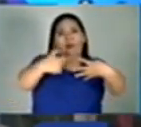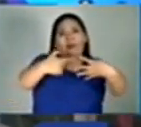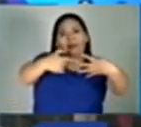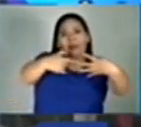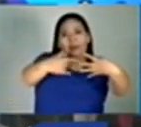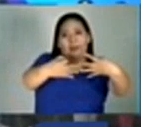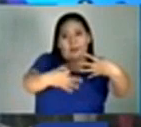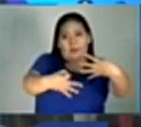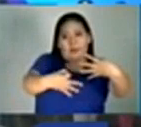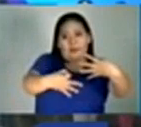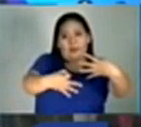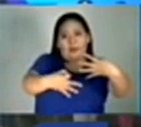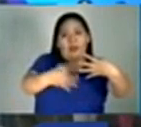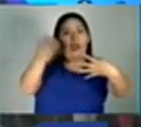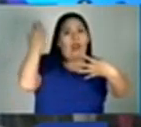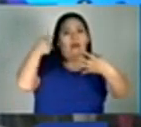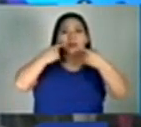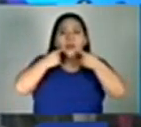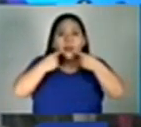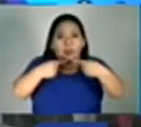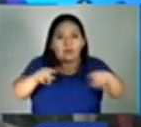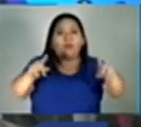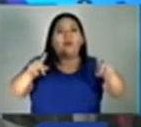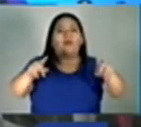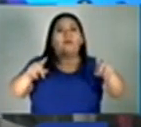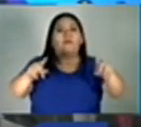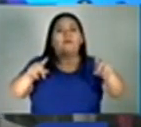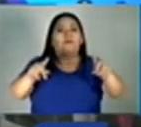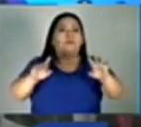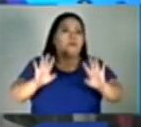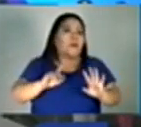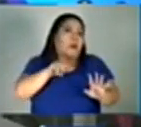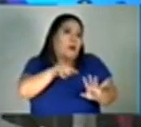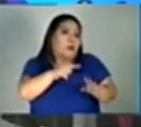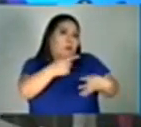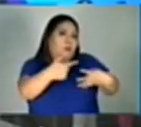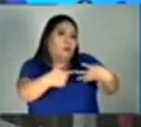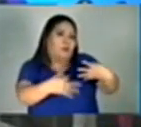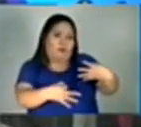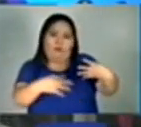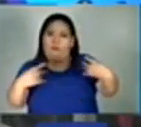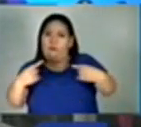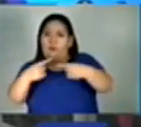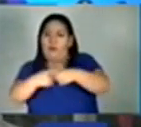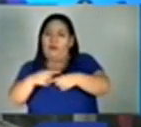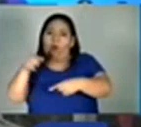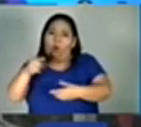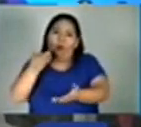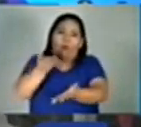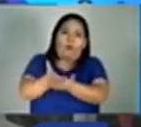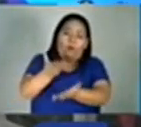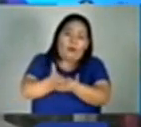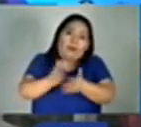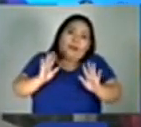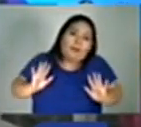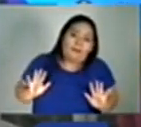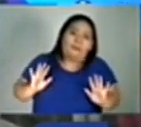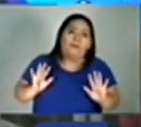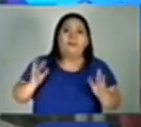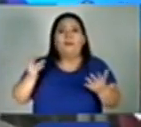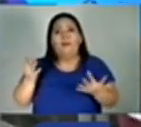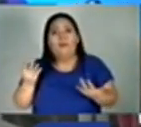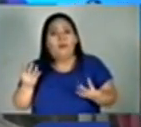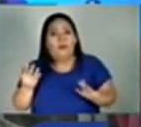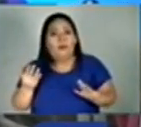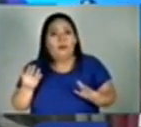primera que fue divulgada, que fue pública, y esa pues difiere de esa de ese planteamiento, así es que esperaríamos que